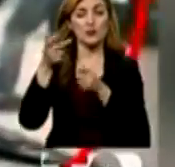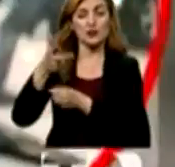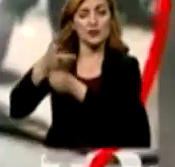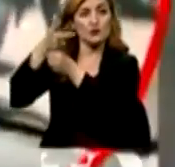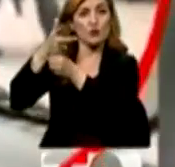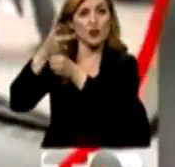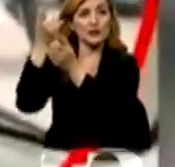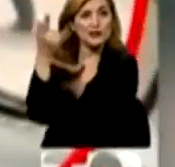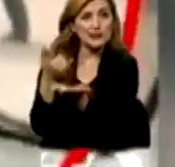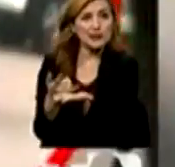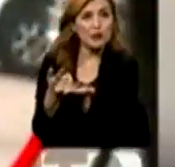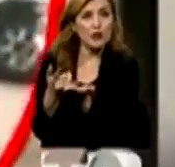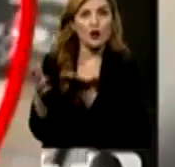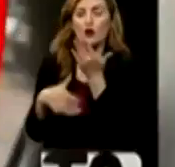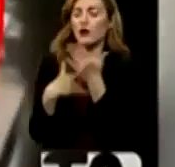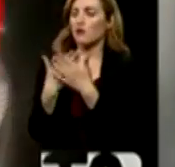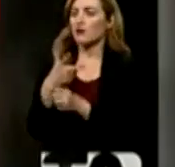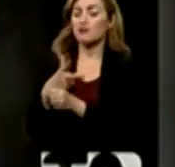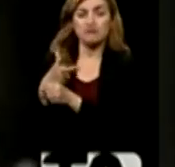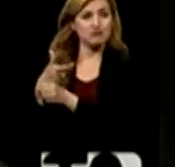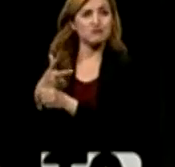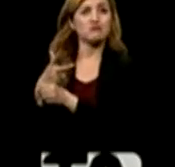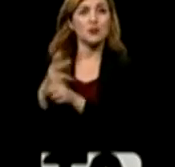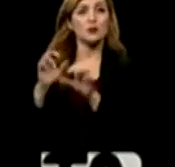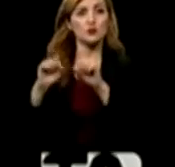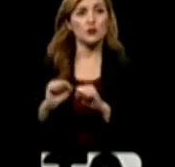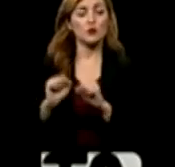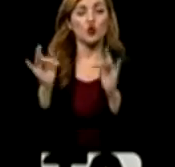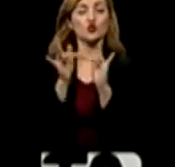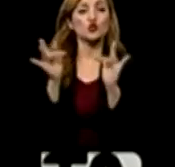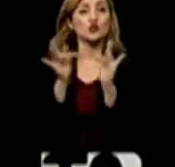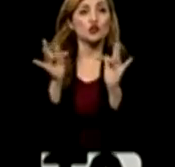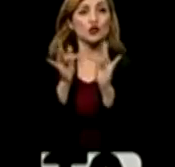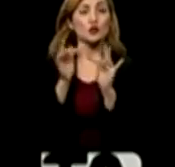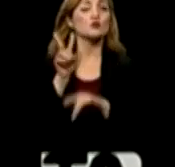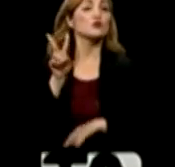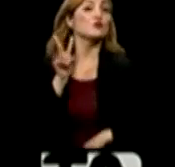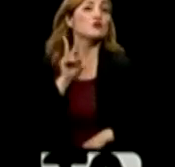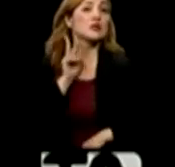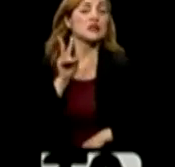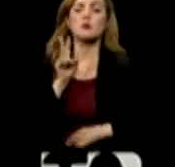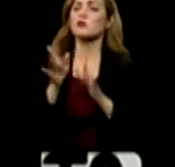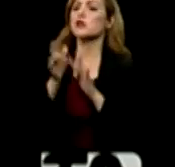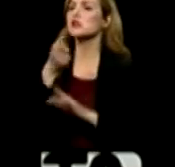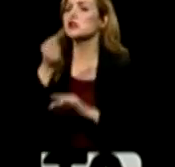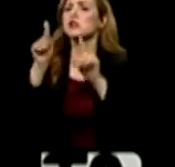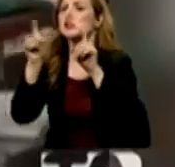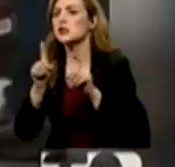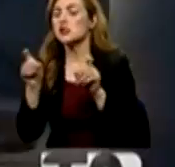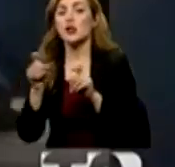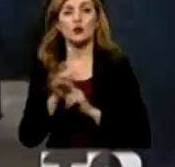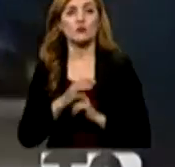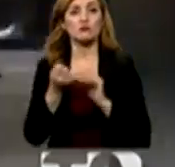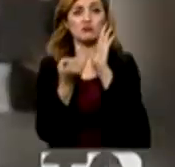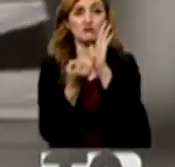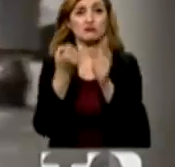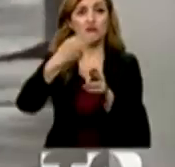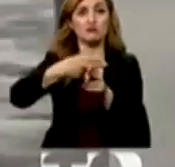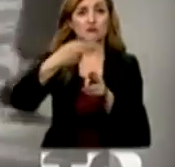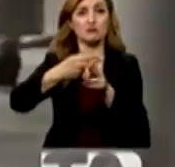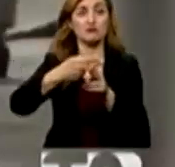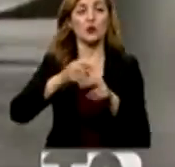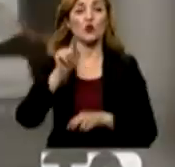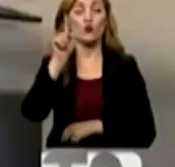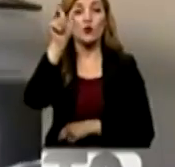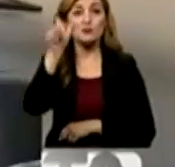las grabaciones, las filmaciones y también se tomó contacto con las víctimas y tenemos ya identificado